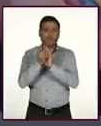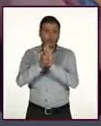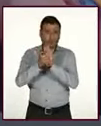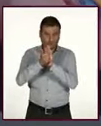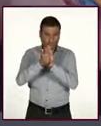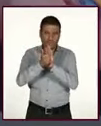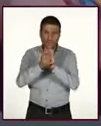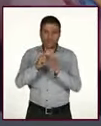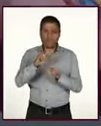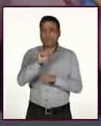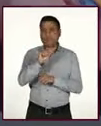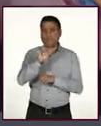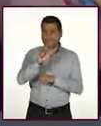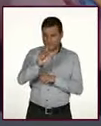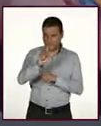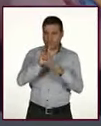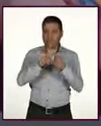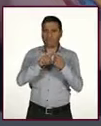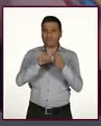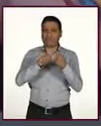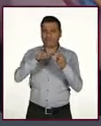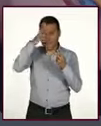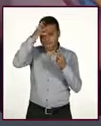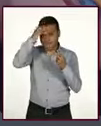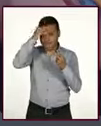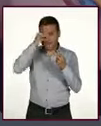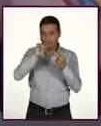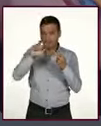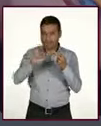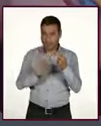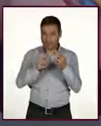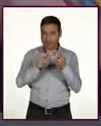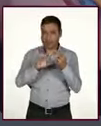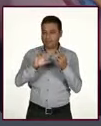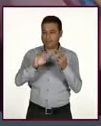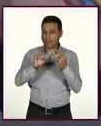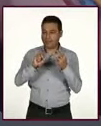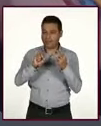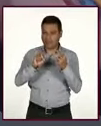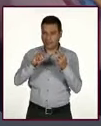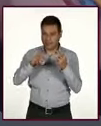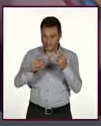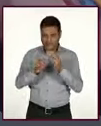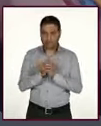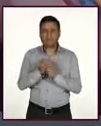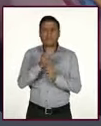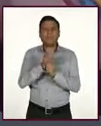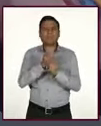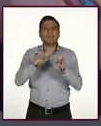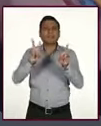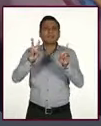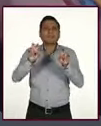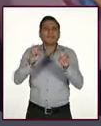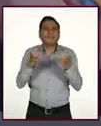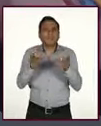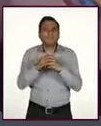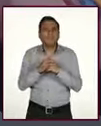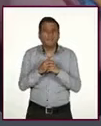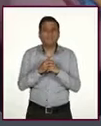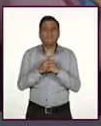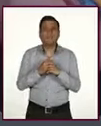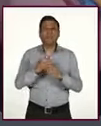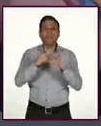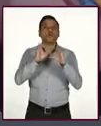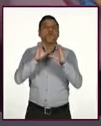Facebook de la CEP, Aprende MX y CONASAMA. El tema que abordaremos en esta emisión es sobre el cuidado